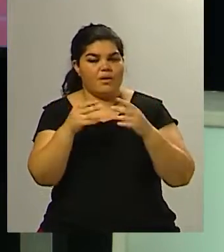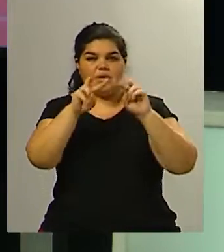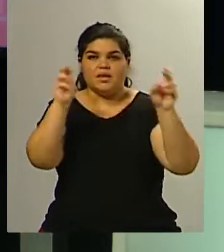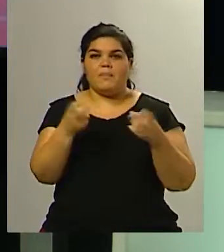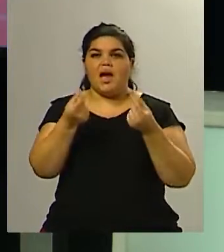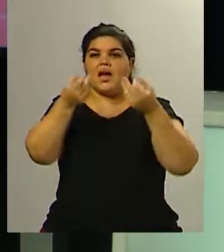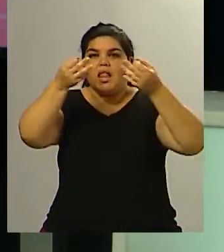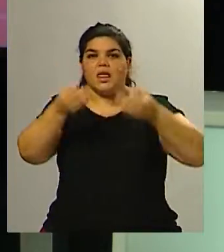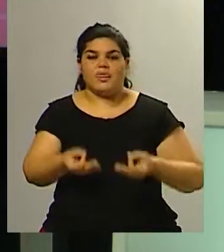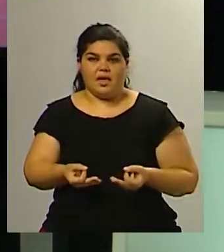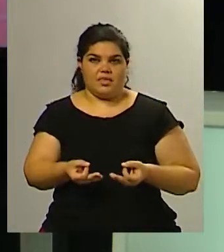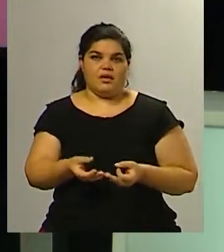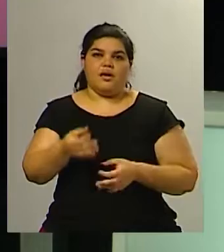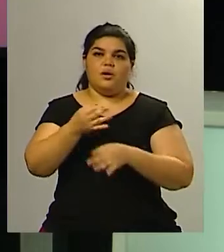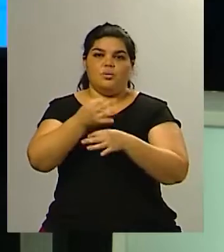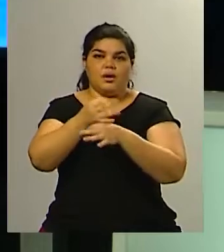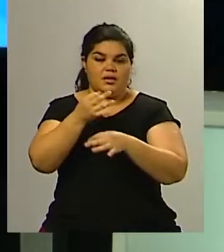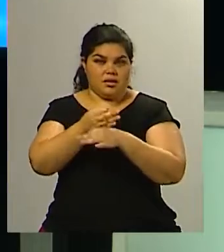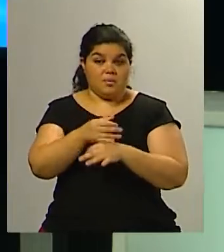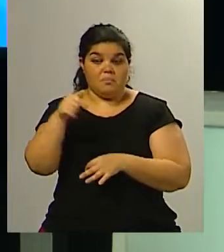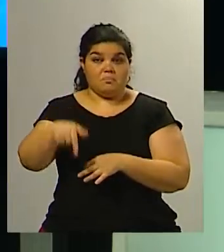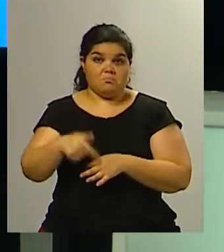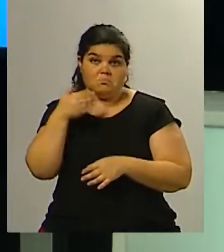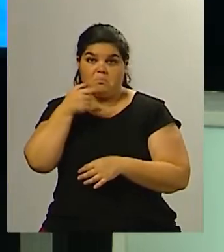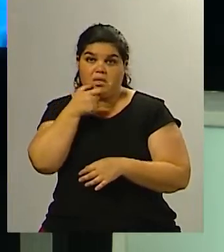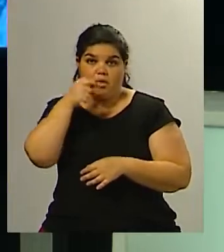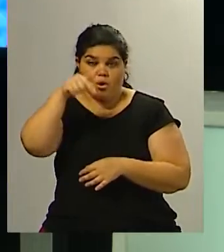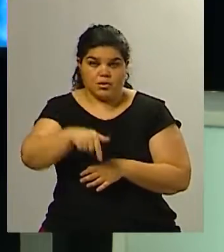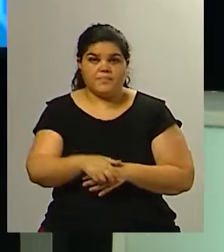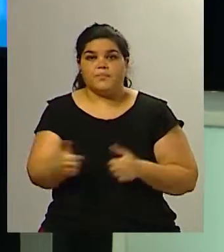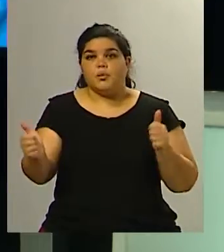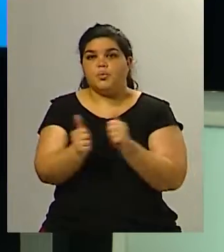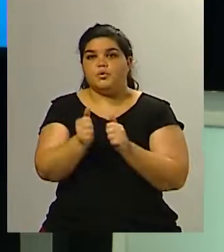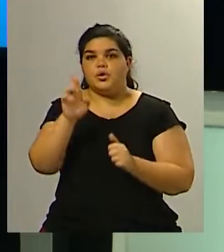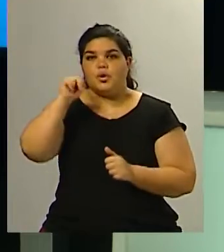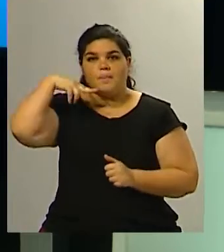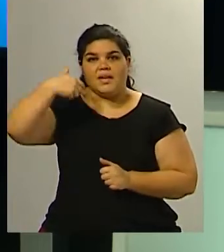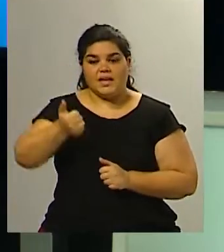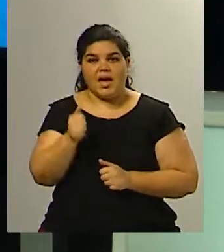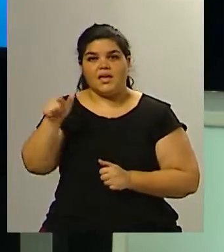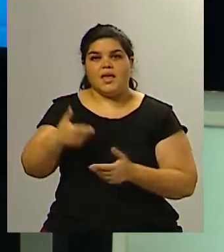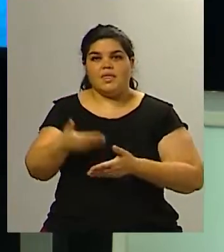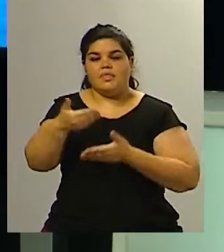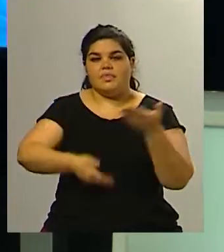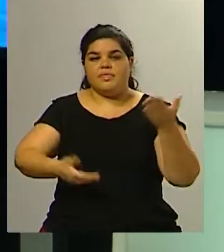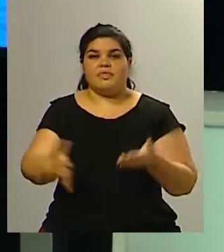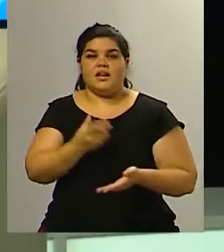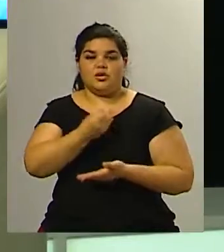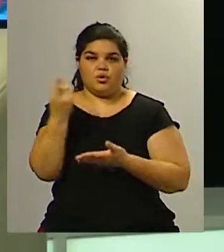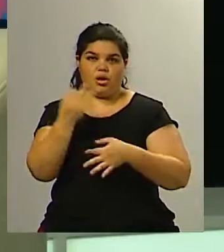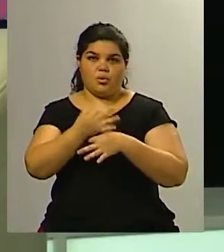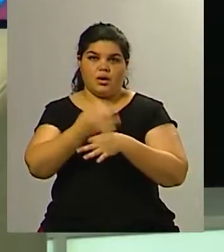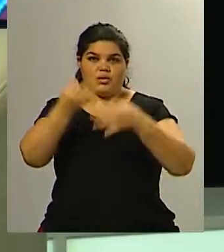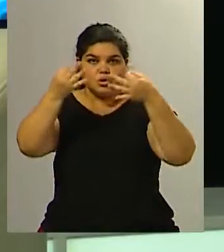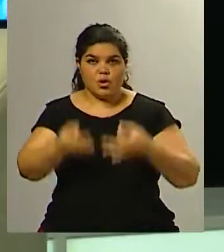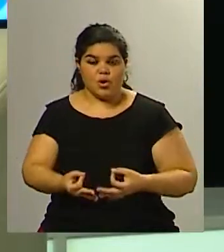educativa. Vamos a meternos un poquito más en la provincia de Mendoza. Estamos con Romina Durán, que es directora de Evaluación de la Calidad Educativa de la Dirección